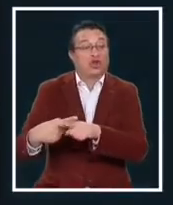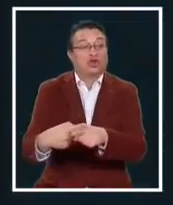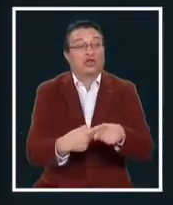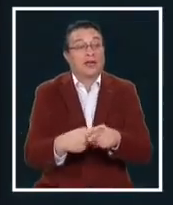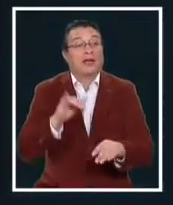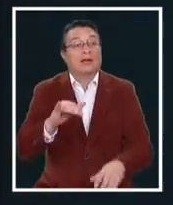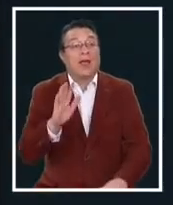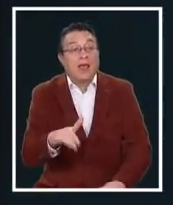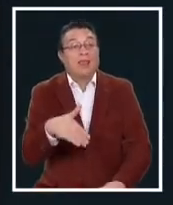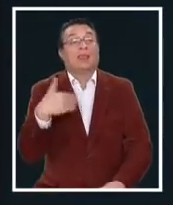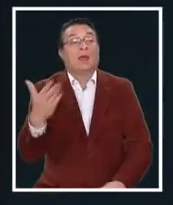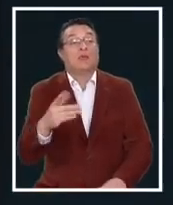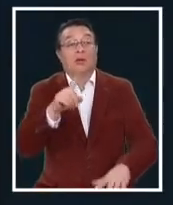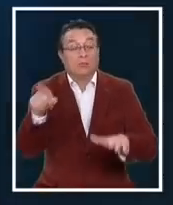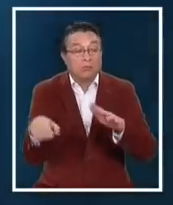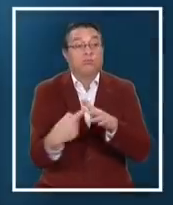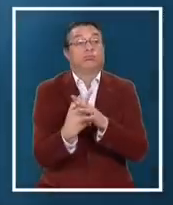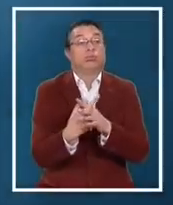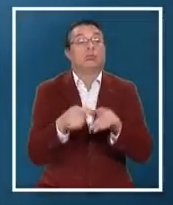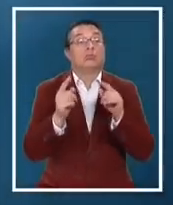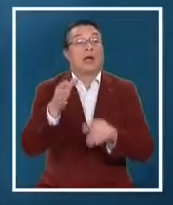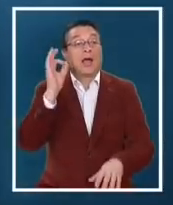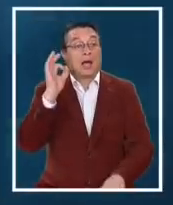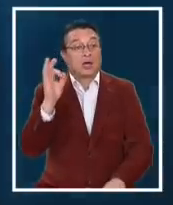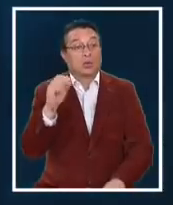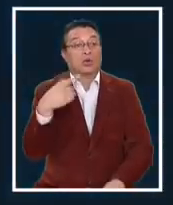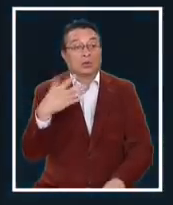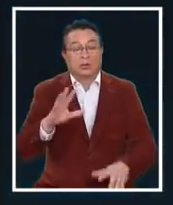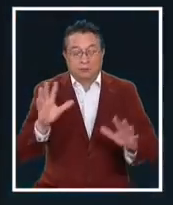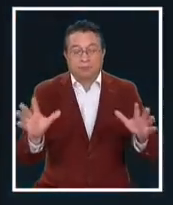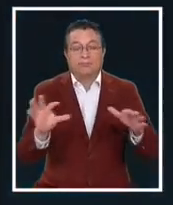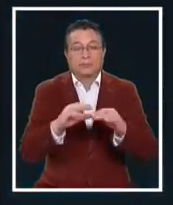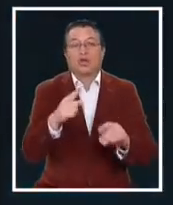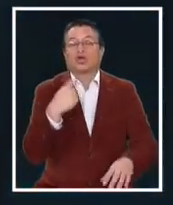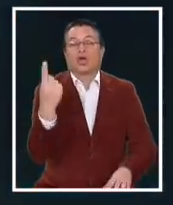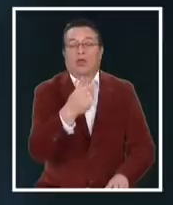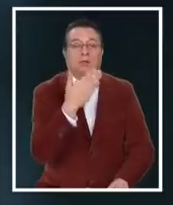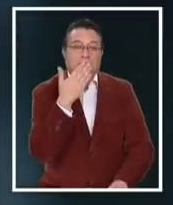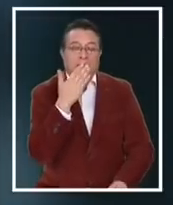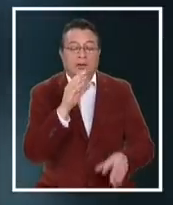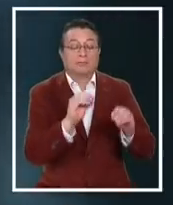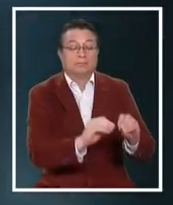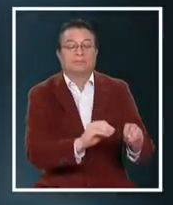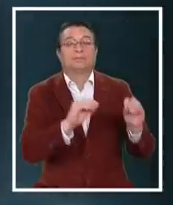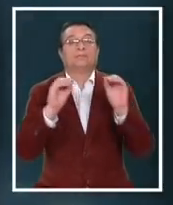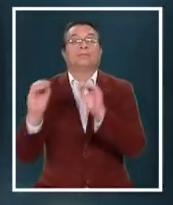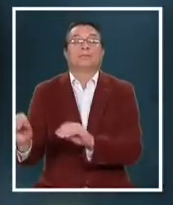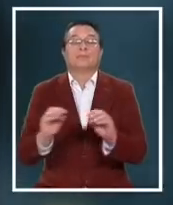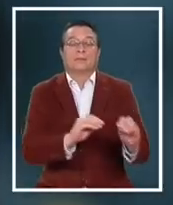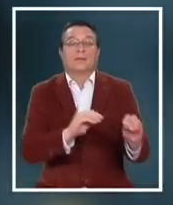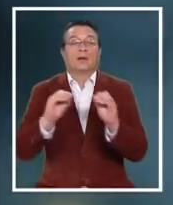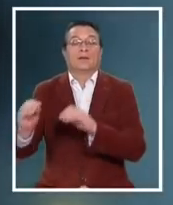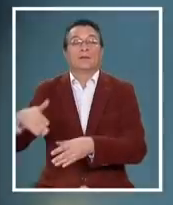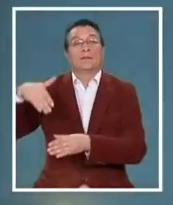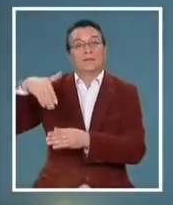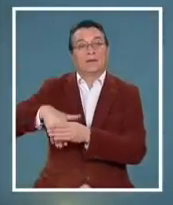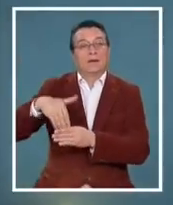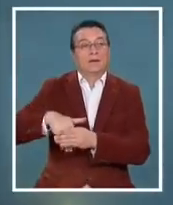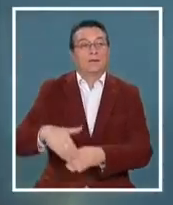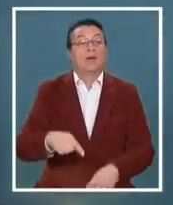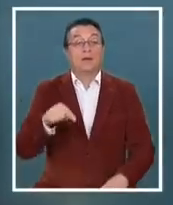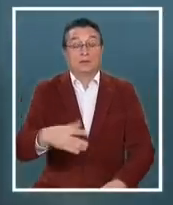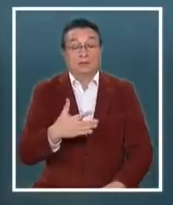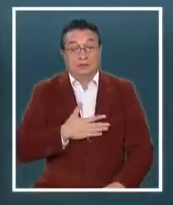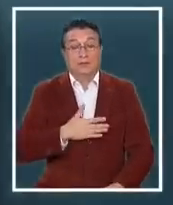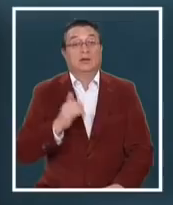y luego surge, luego de la reunión que tuvieron finalmente con todos los expertos, en la postergación de las elecciones. Entonces, a mí